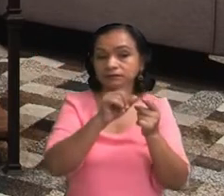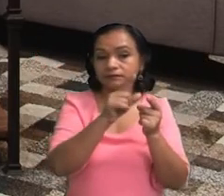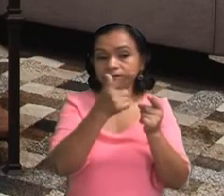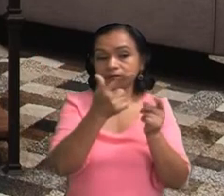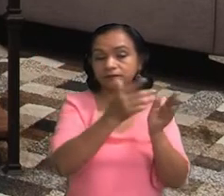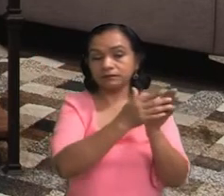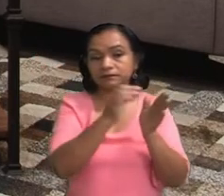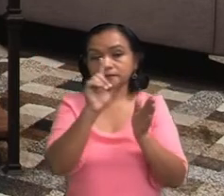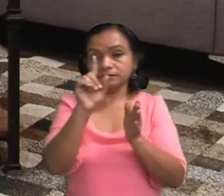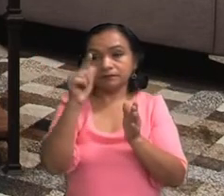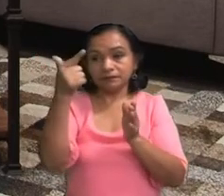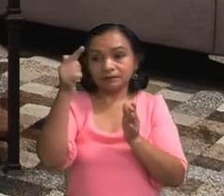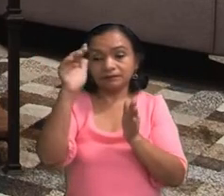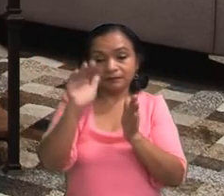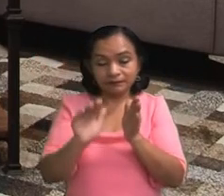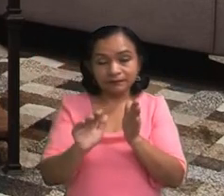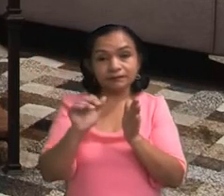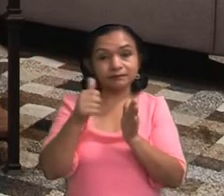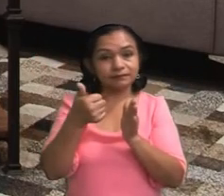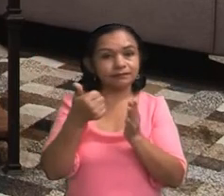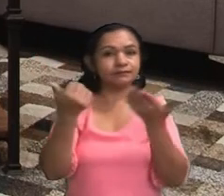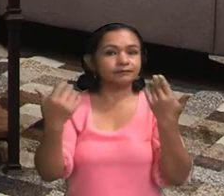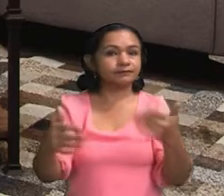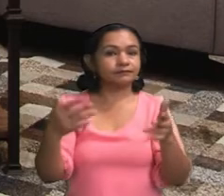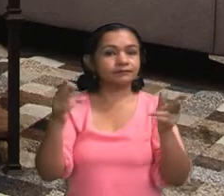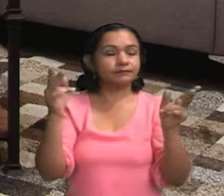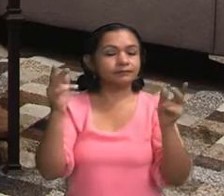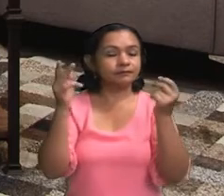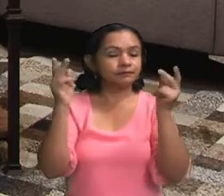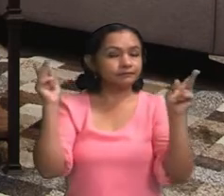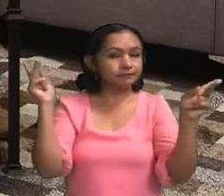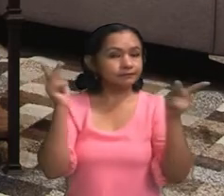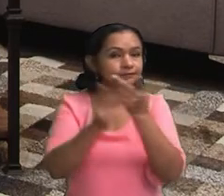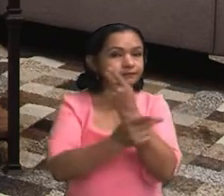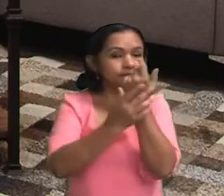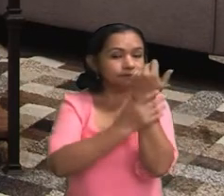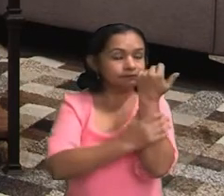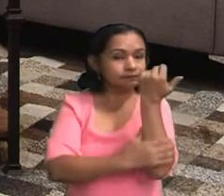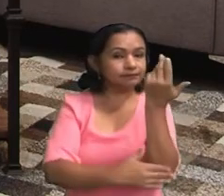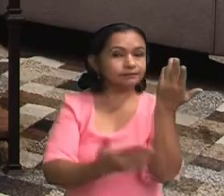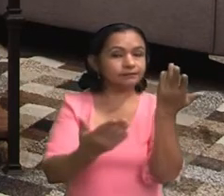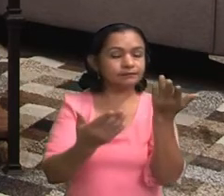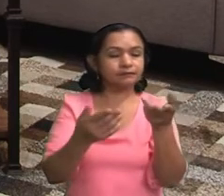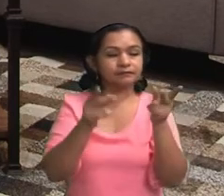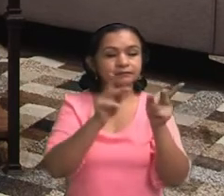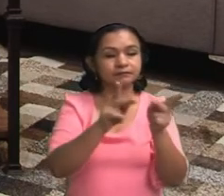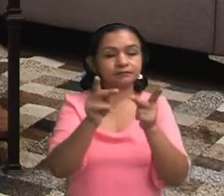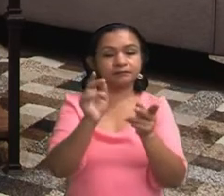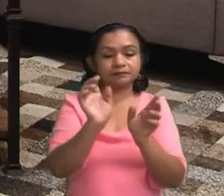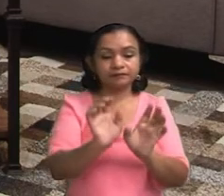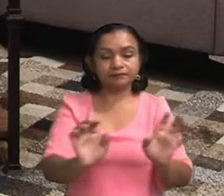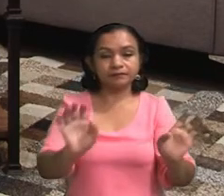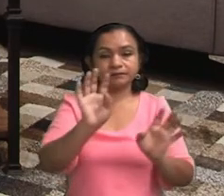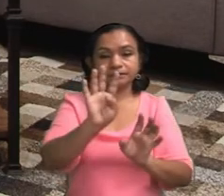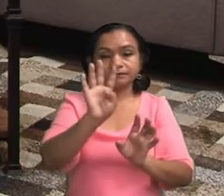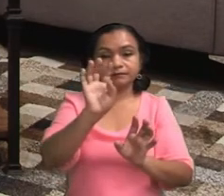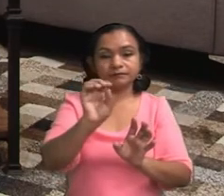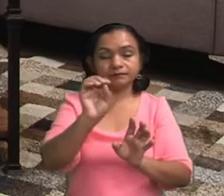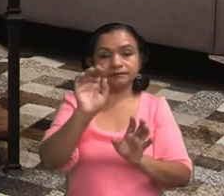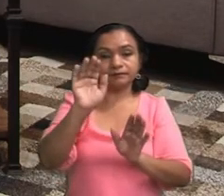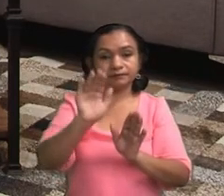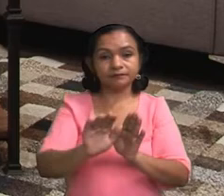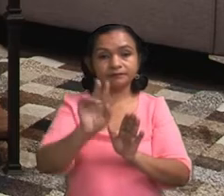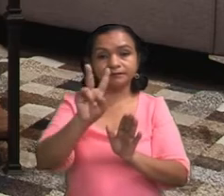al 6.6%, la pobreza extrema, y haber reducido también la desnutrición del 40 y tanto